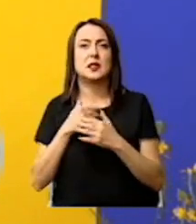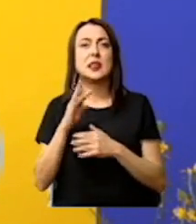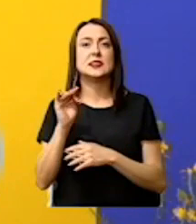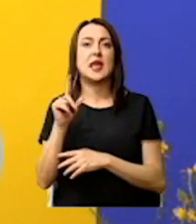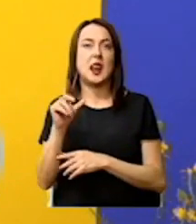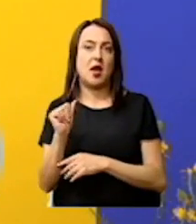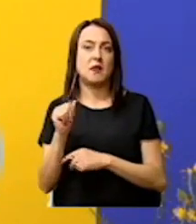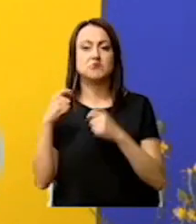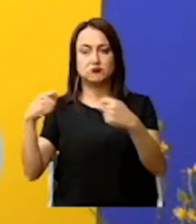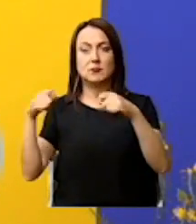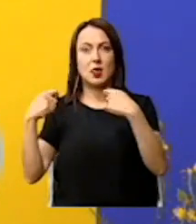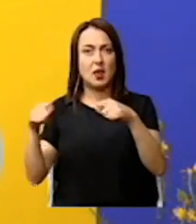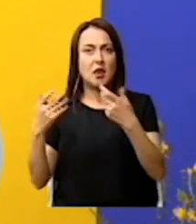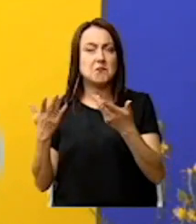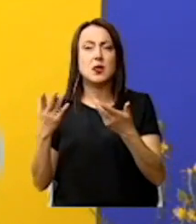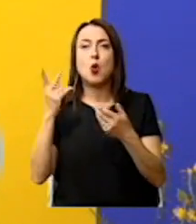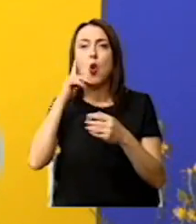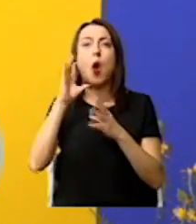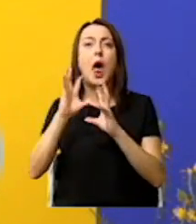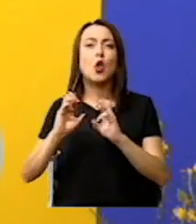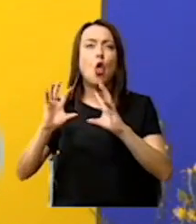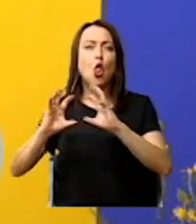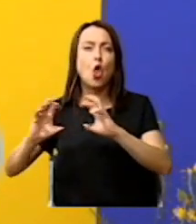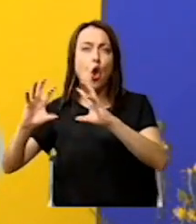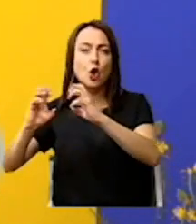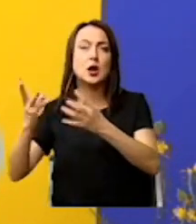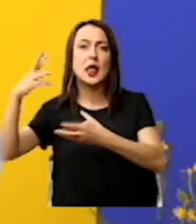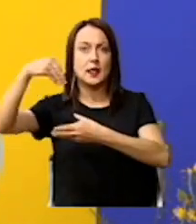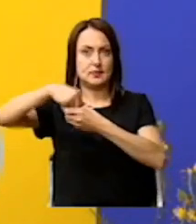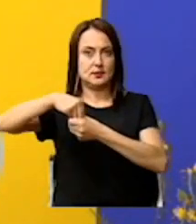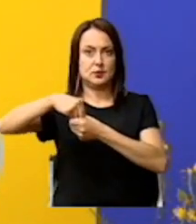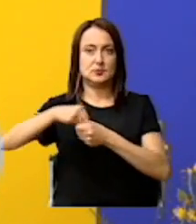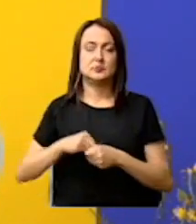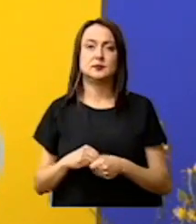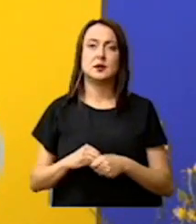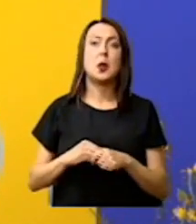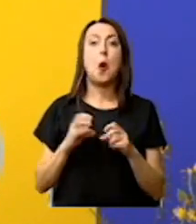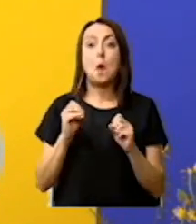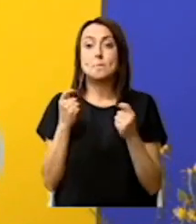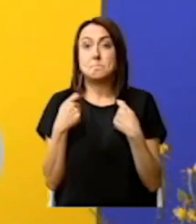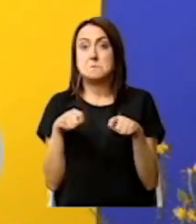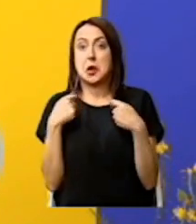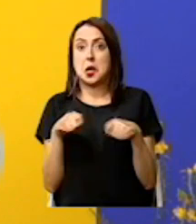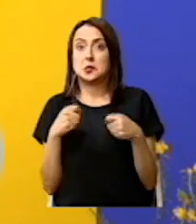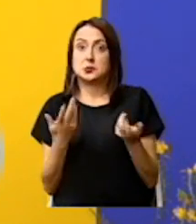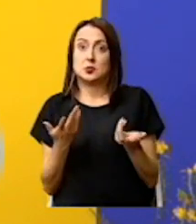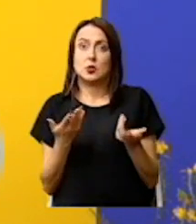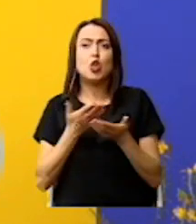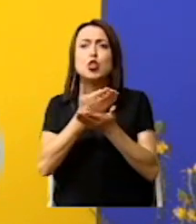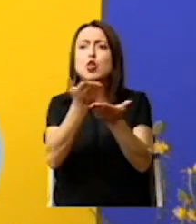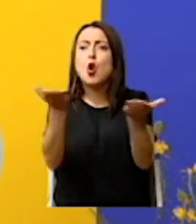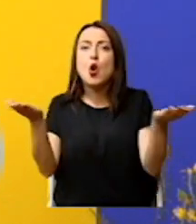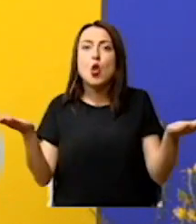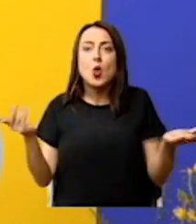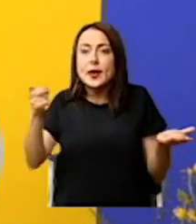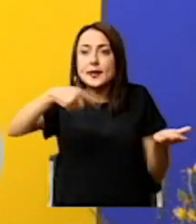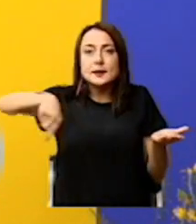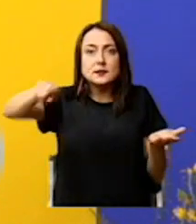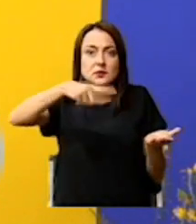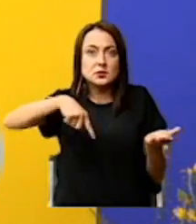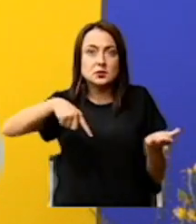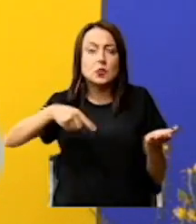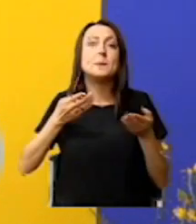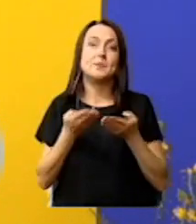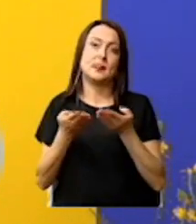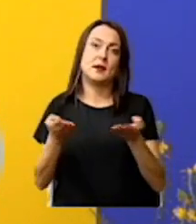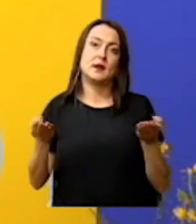tela, por ejemplo, de algodón, de espuma adentro, de plástico, los objetos. Todo eso son los